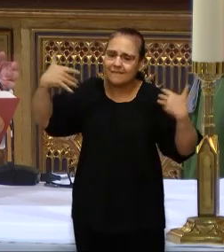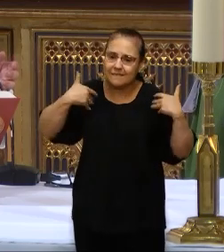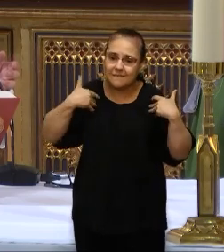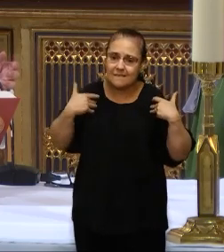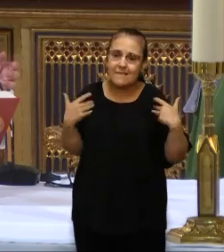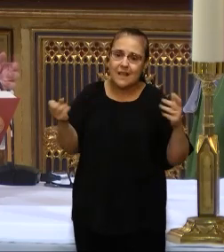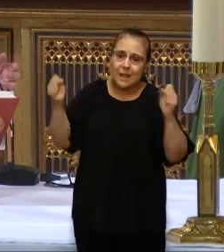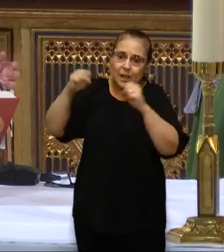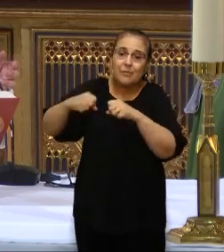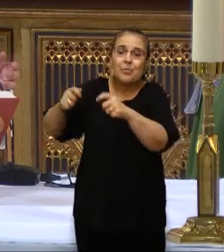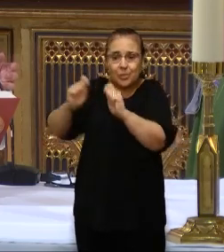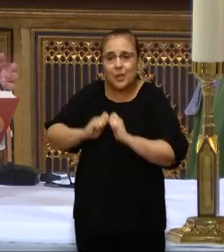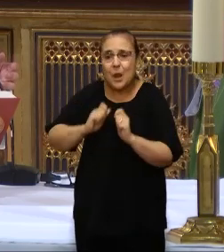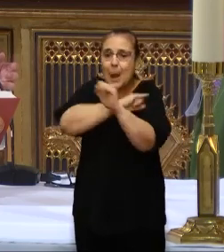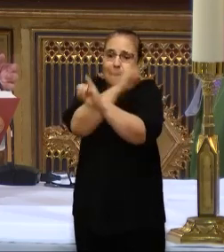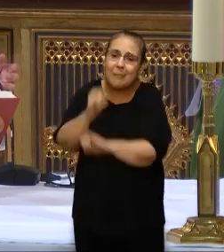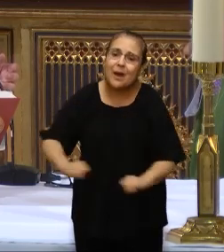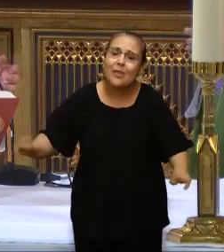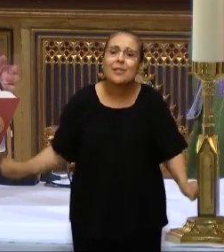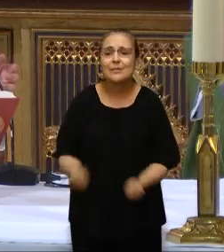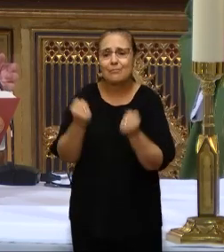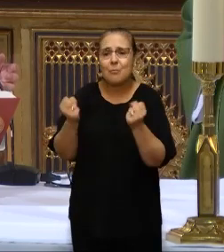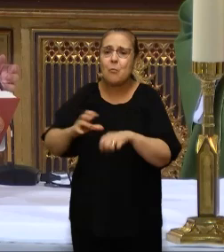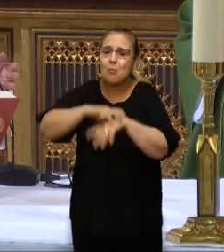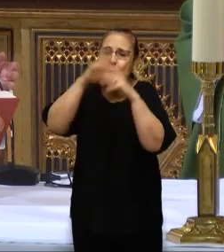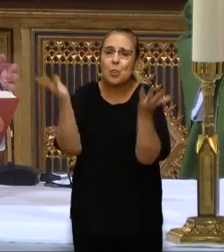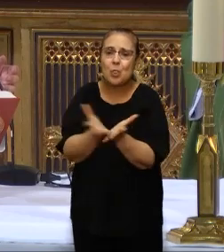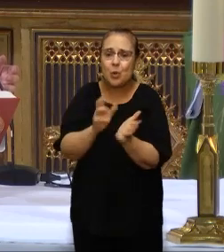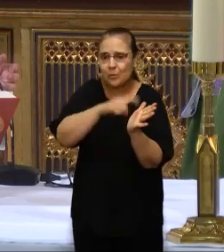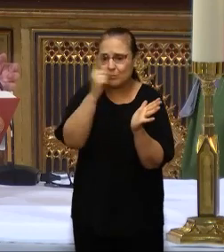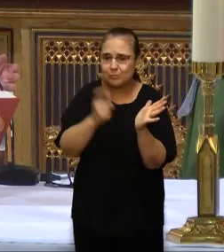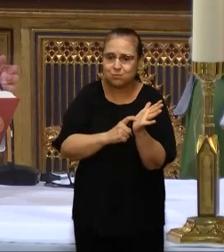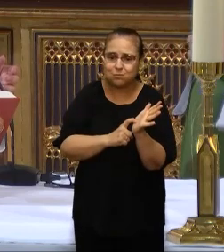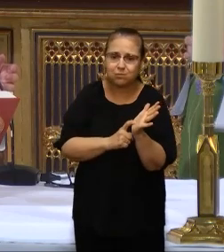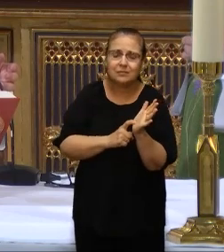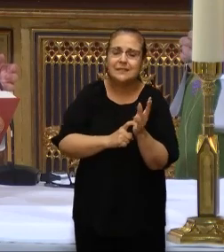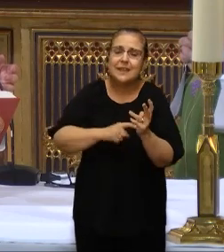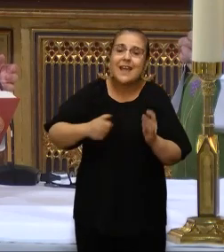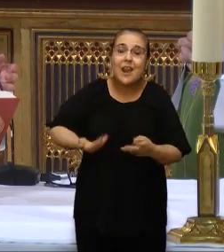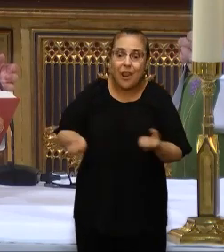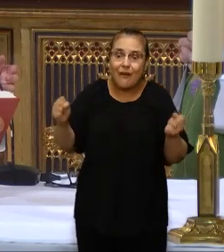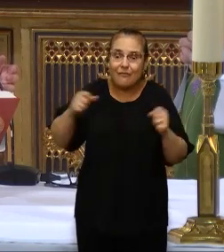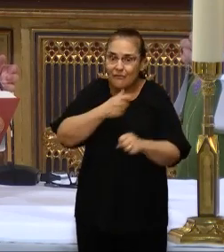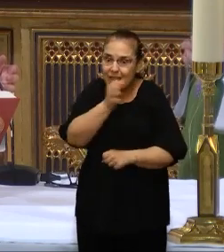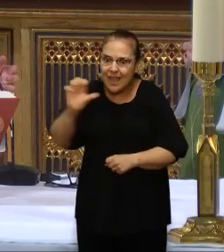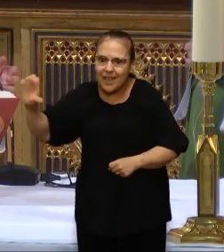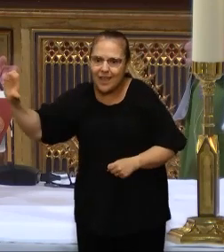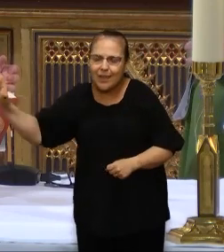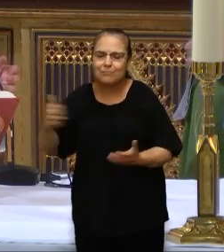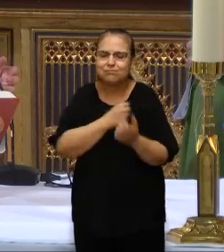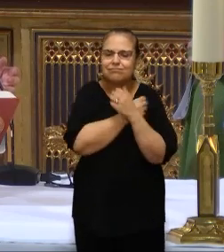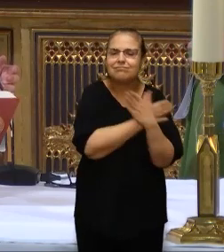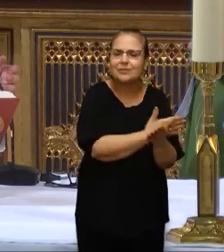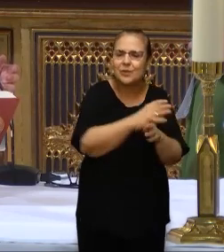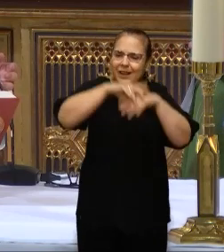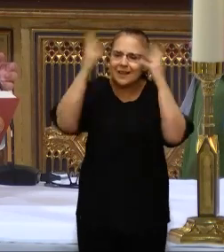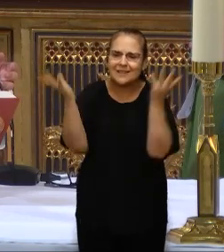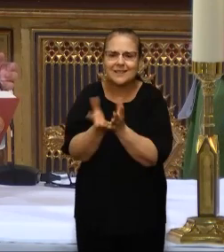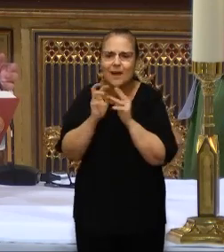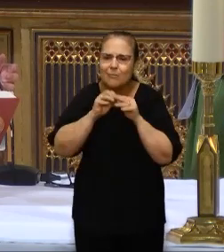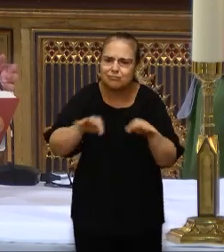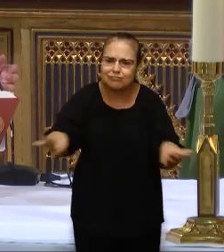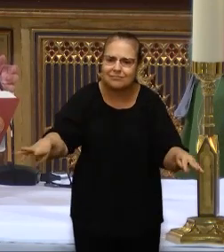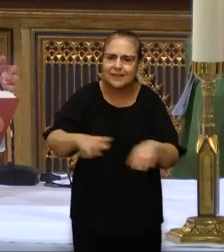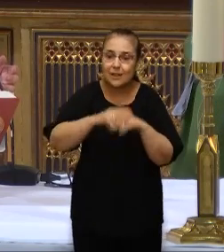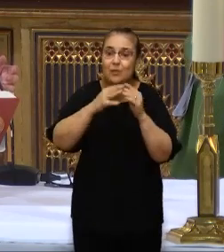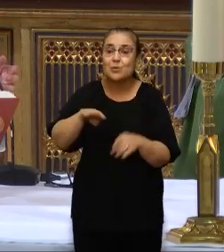reconciliación traiga la paz y la salvación al mundo entero. Confirma en la fe y en la caridad a tu Iglesia peregrina en la tierra.